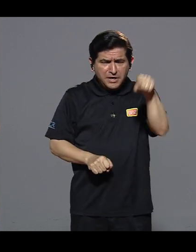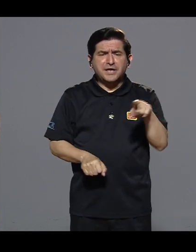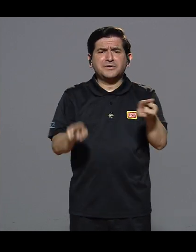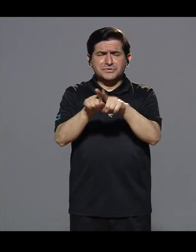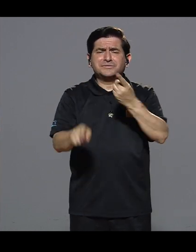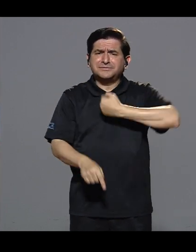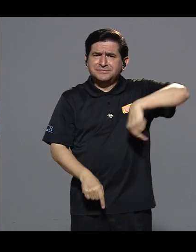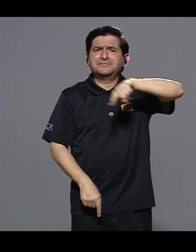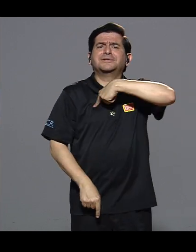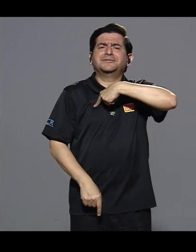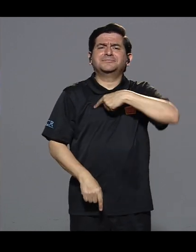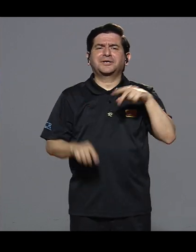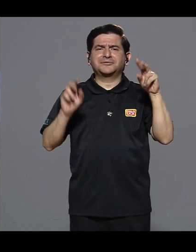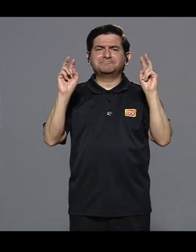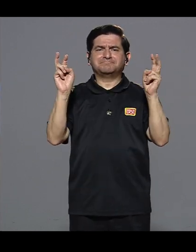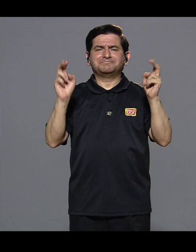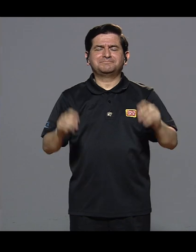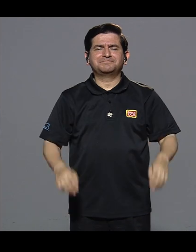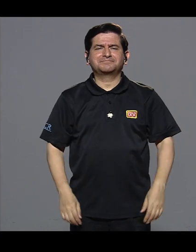nosotros también.